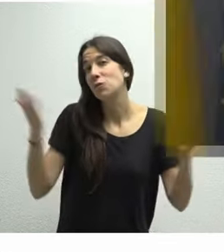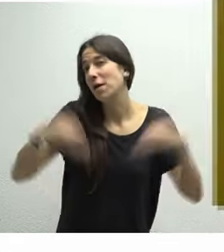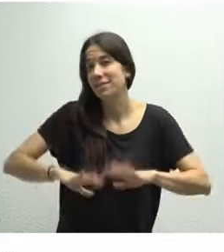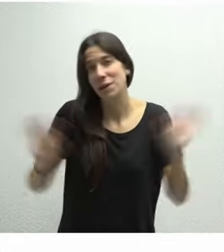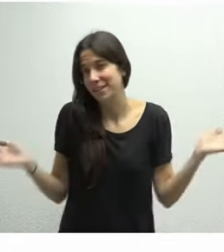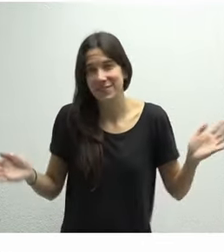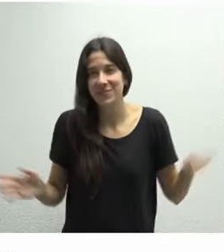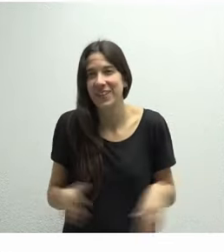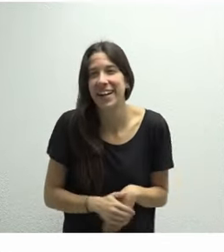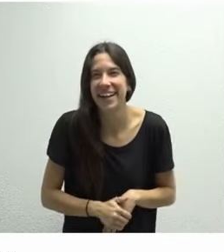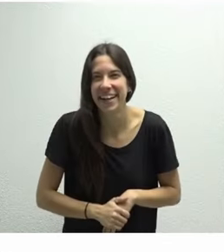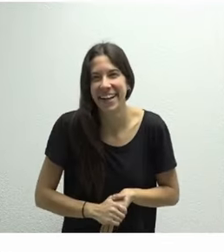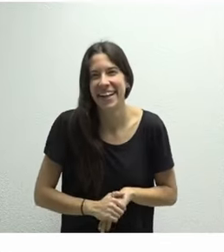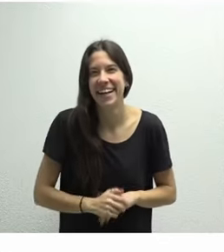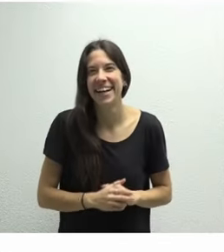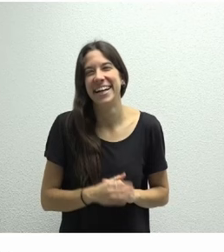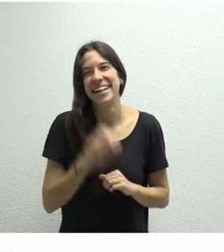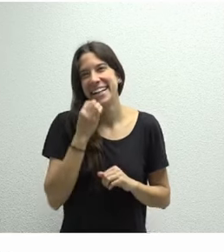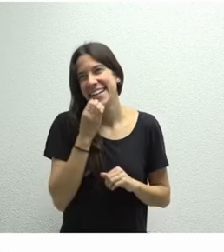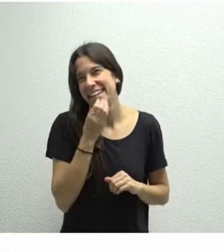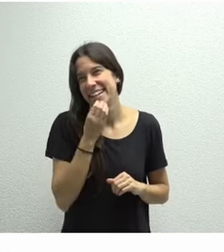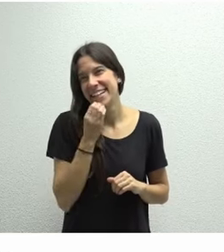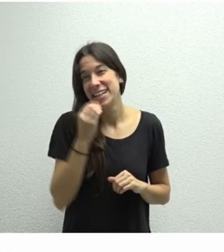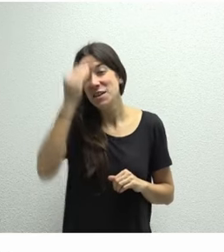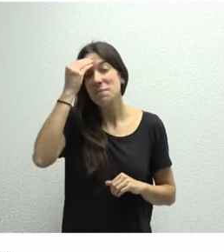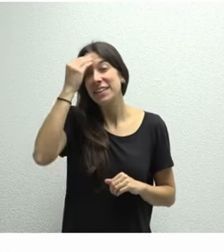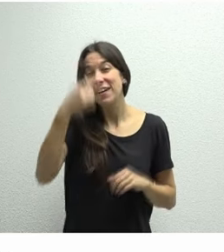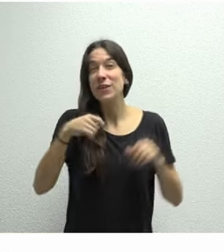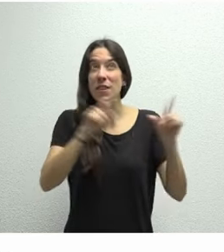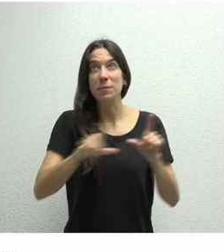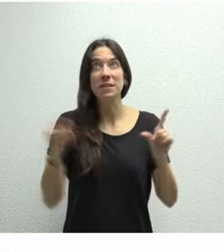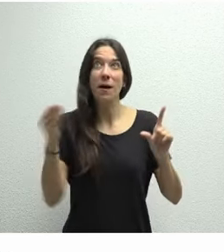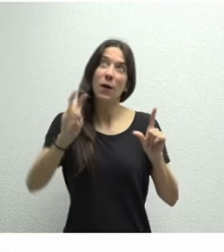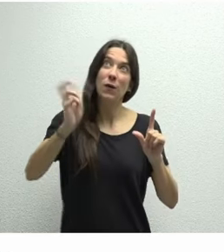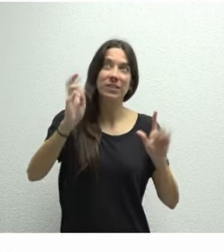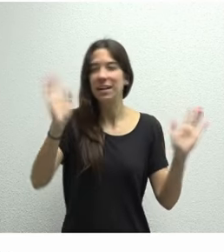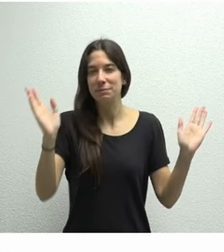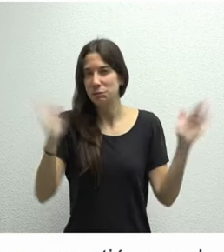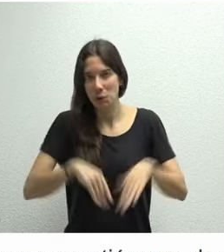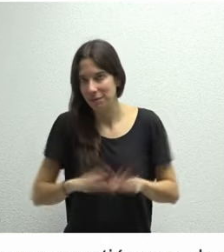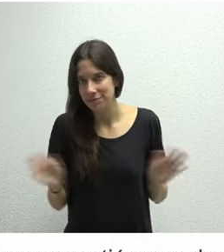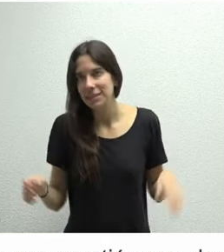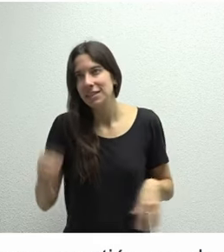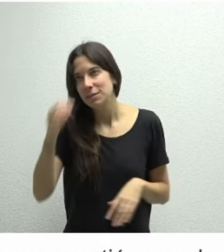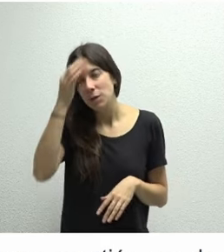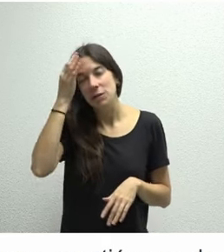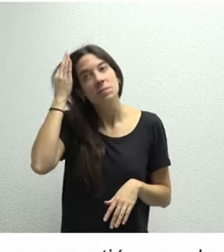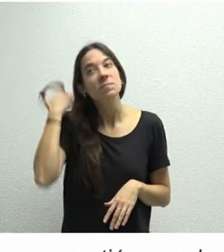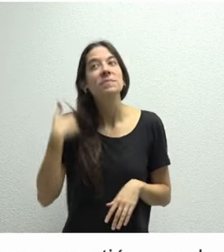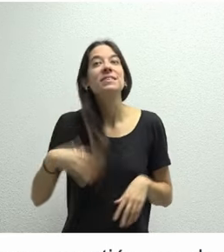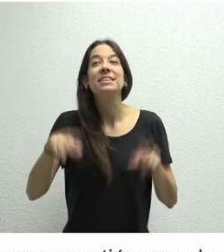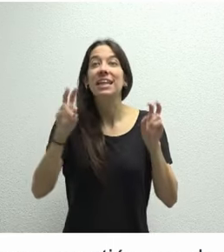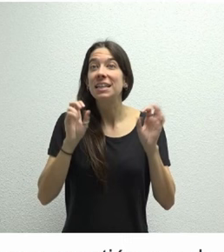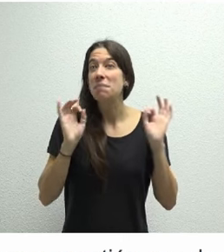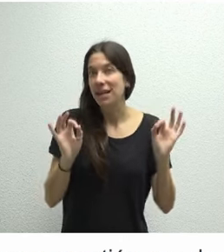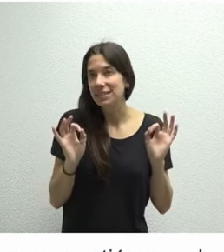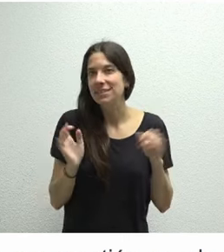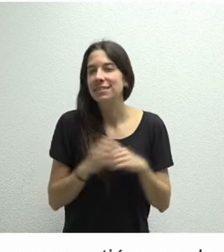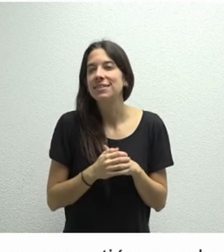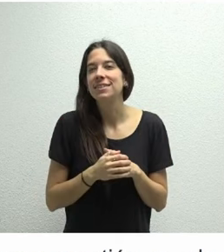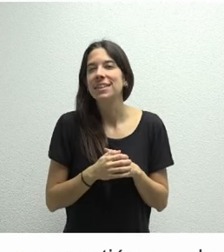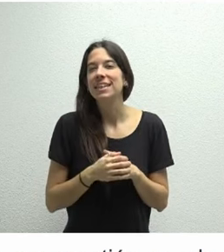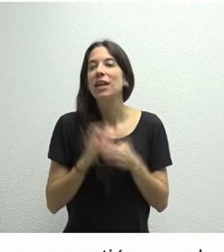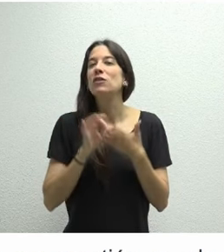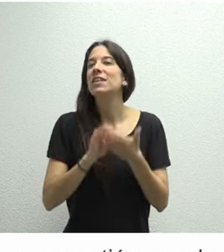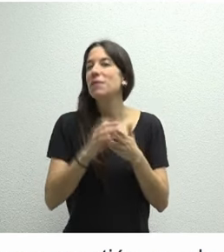bueno la pensé que tenía otra otra diapositiva la cuestión está en que los